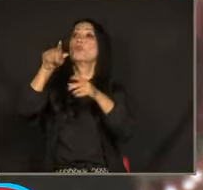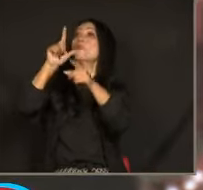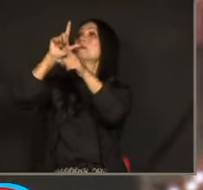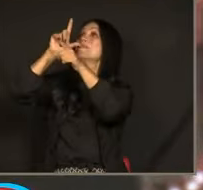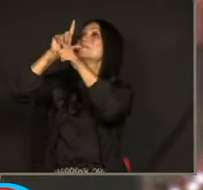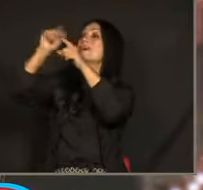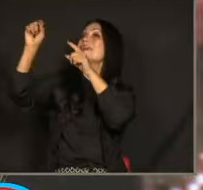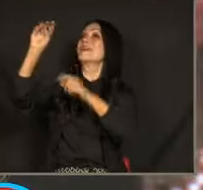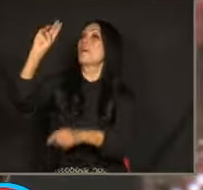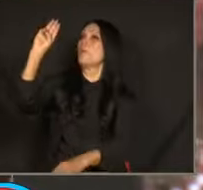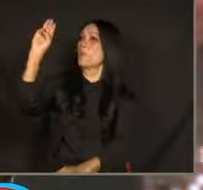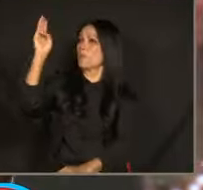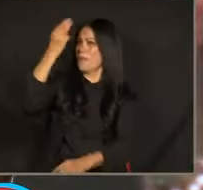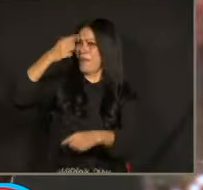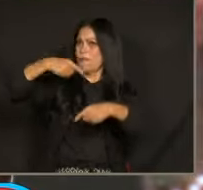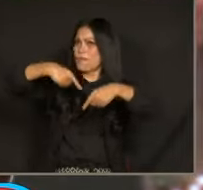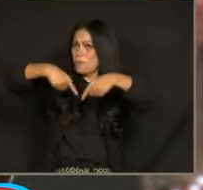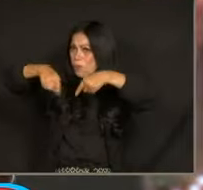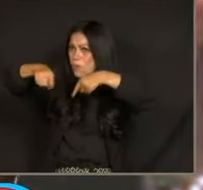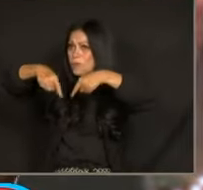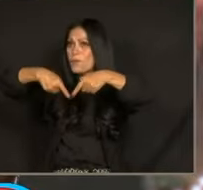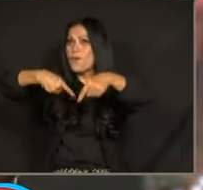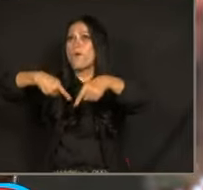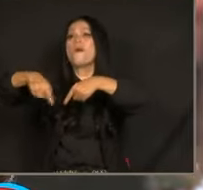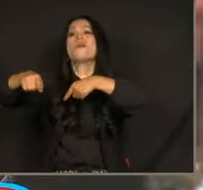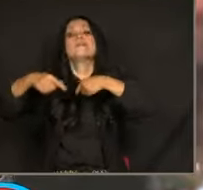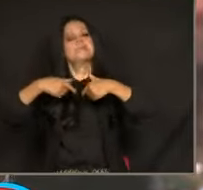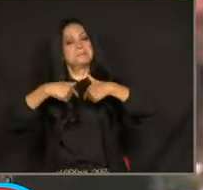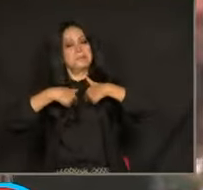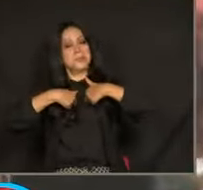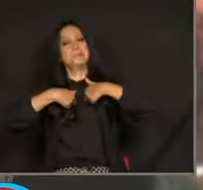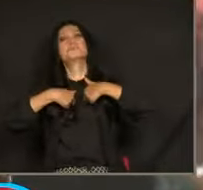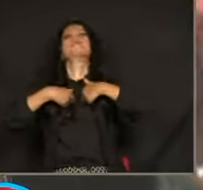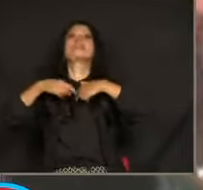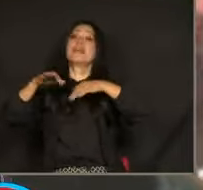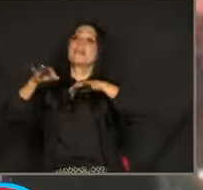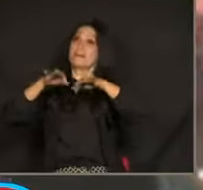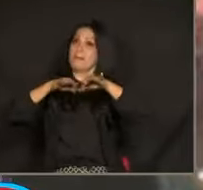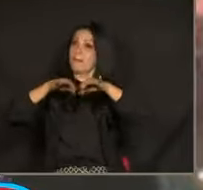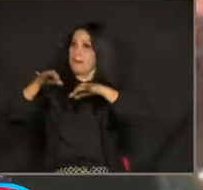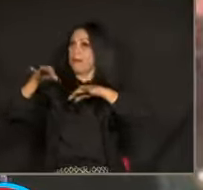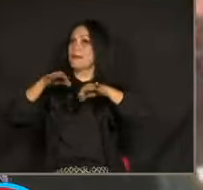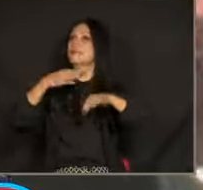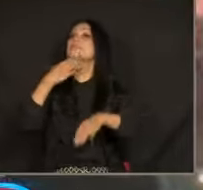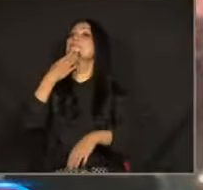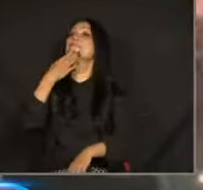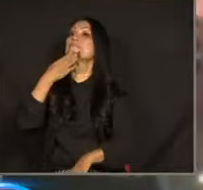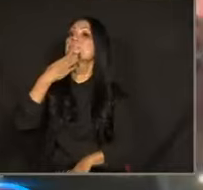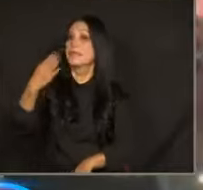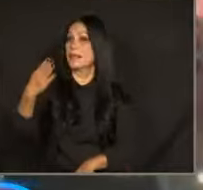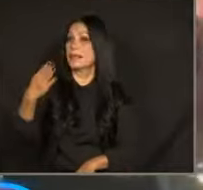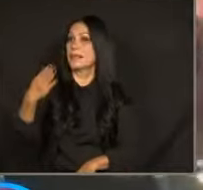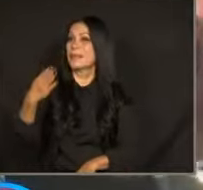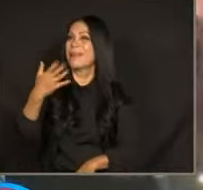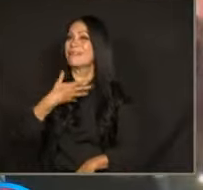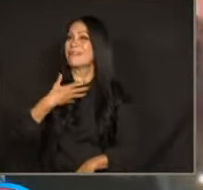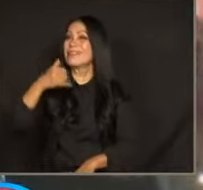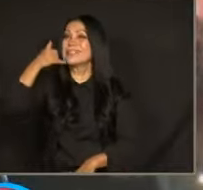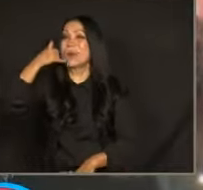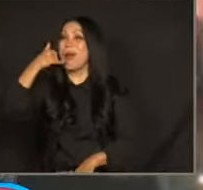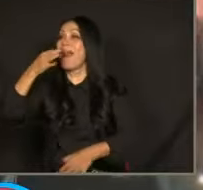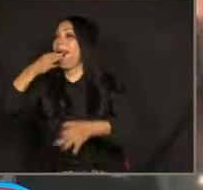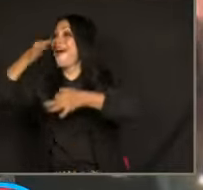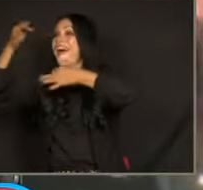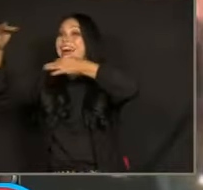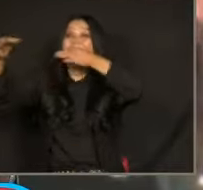al mundial a trabajar a trabajar te digo que son puros viajes de trabajo pero tengo que aprovecharlos